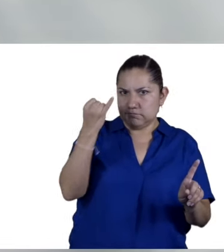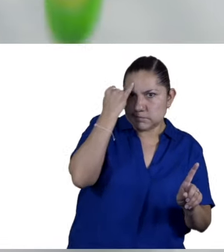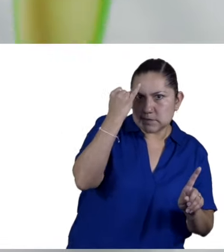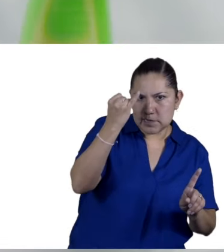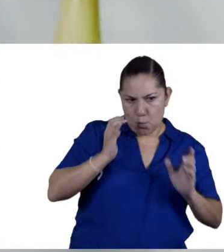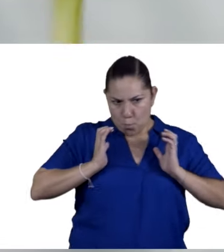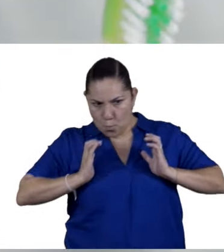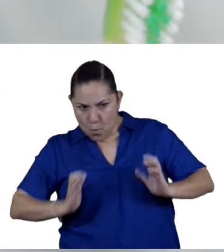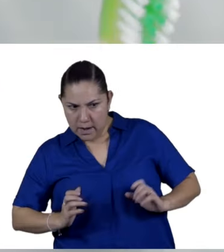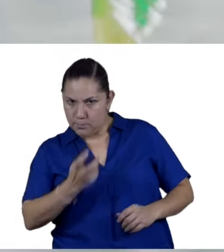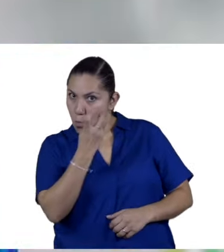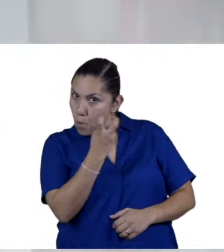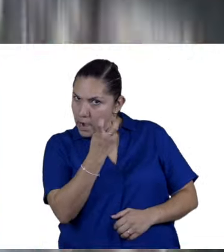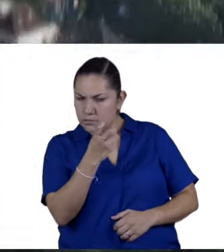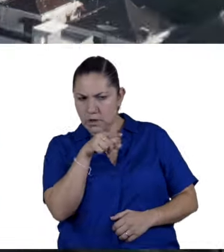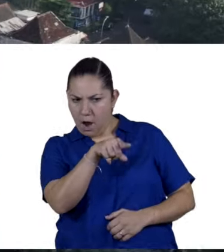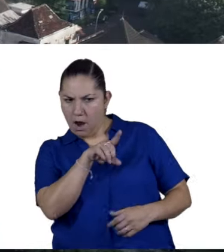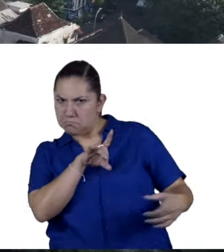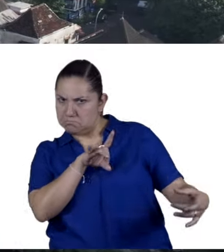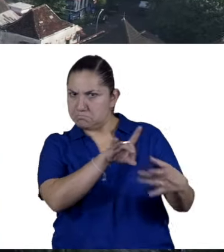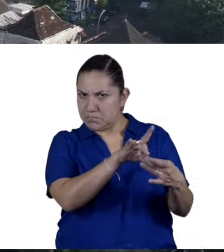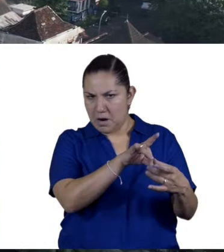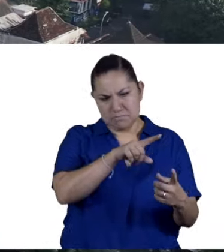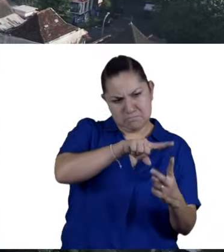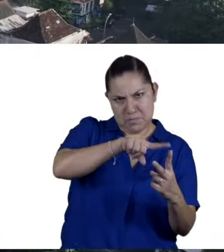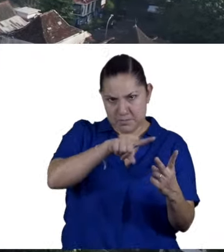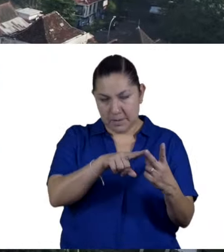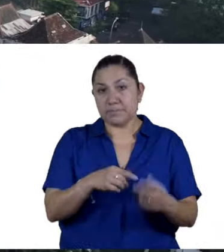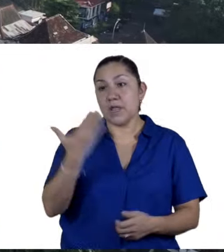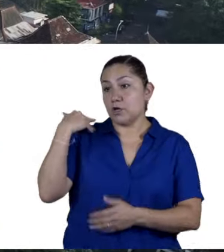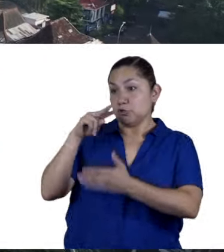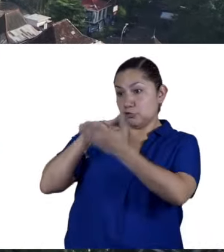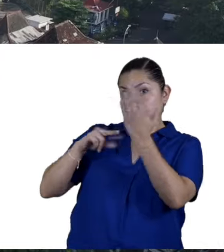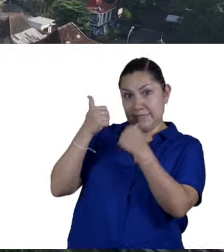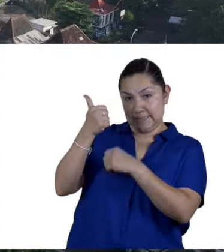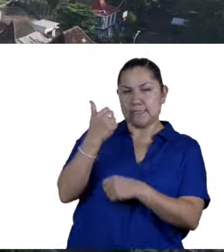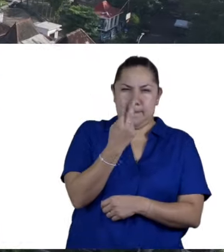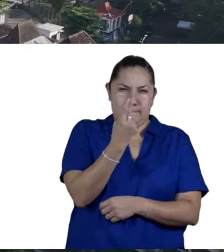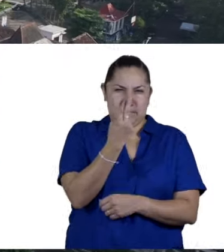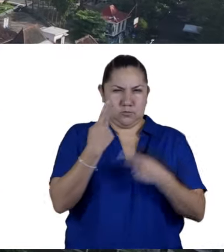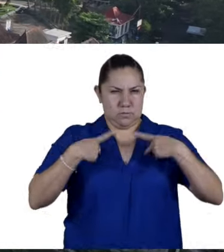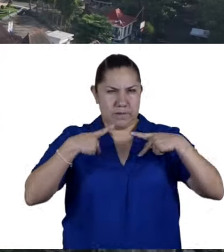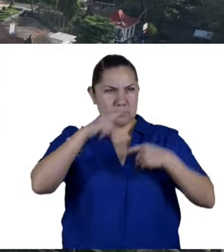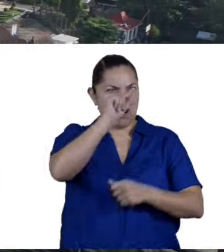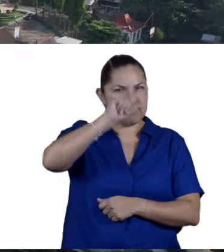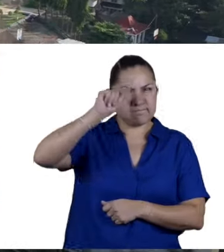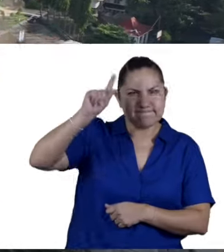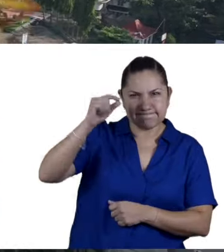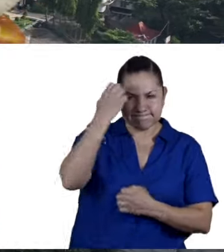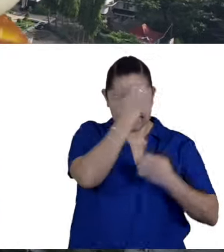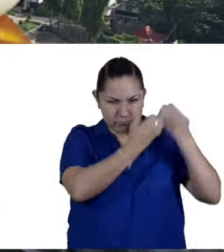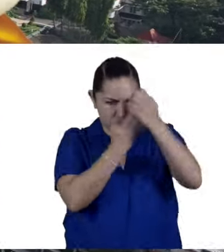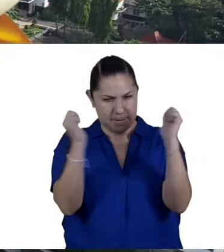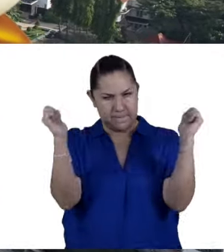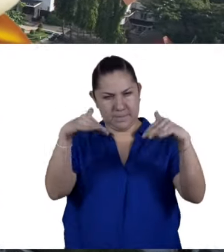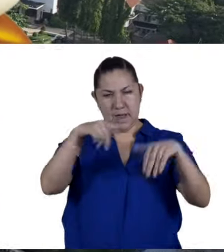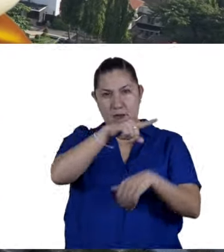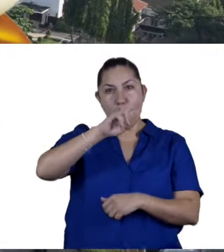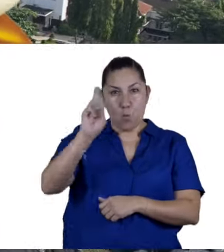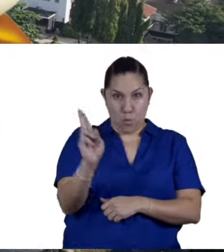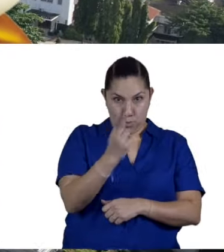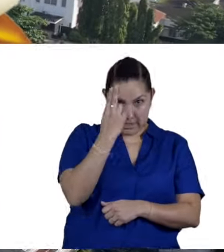individuos que la conforman. En 2006, 29 especialistas de 25 países se reunieron en la